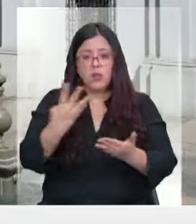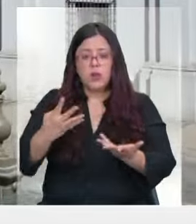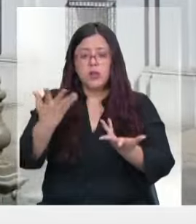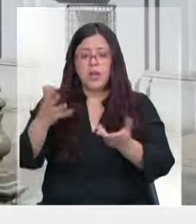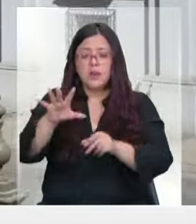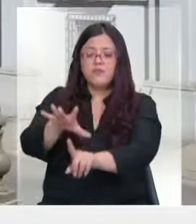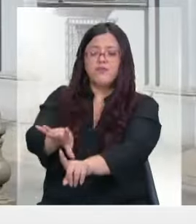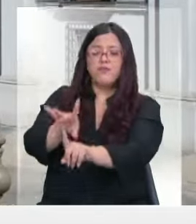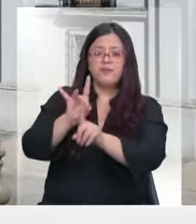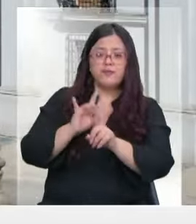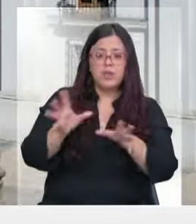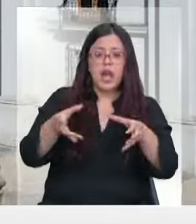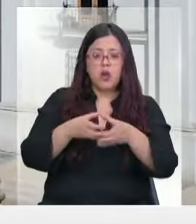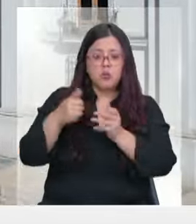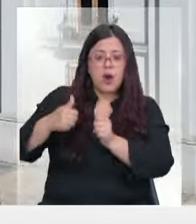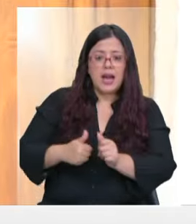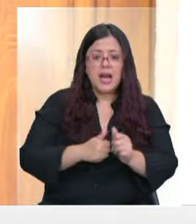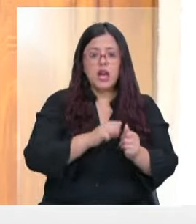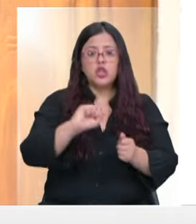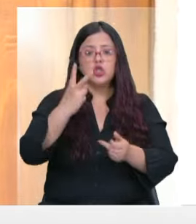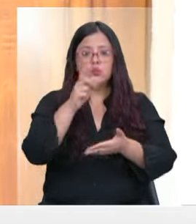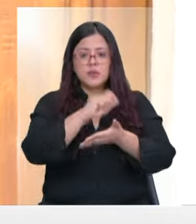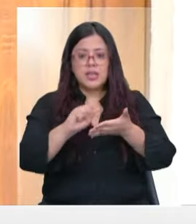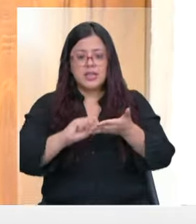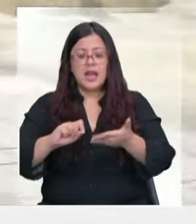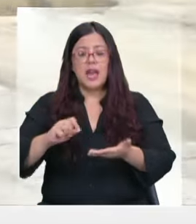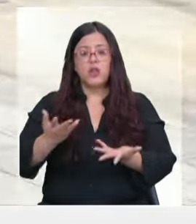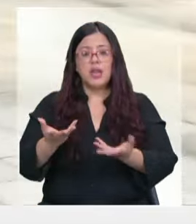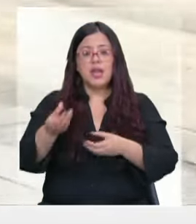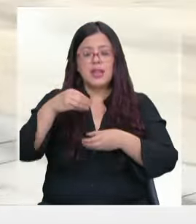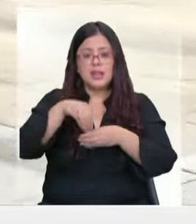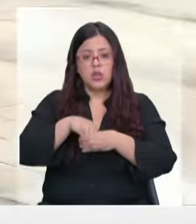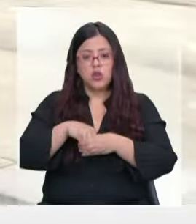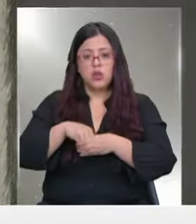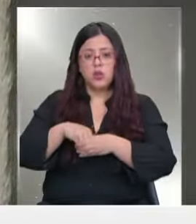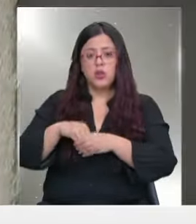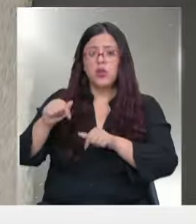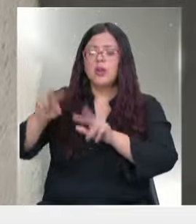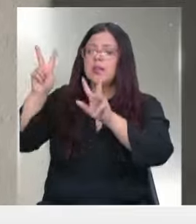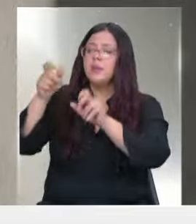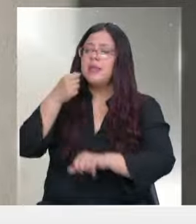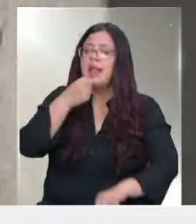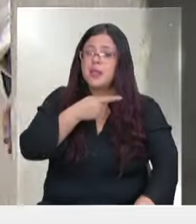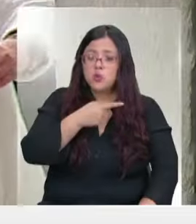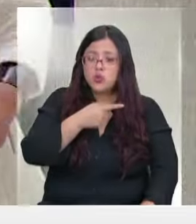asesores del subsecretario del Interior. Quiero, respecto a esa denuncia,